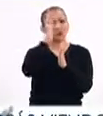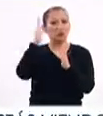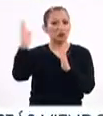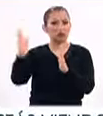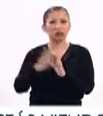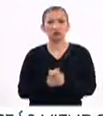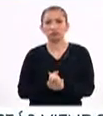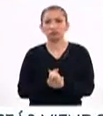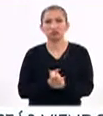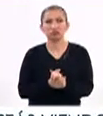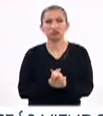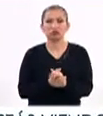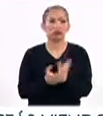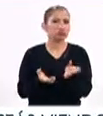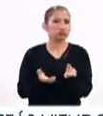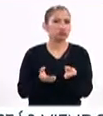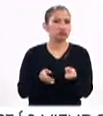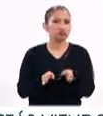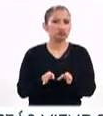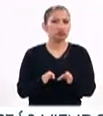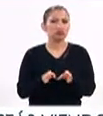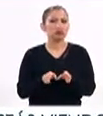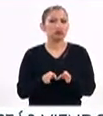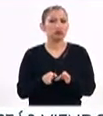biblioteca como